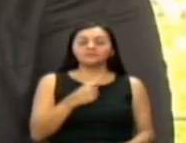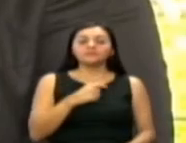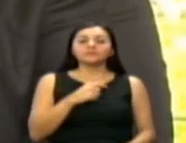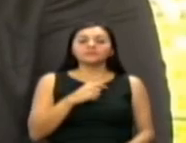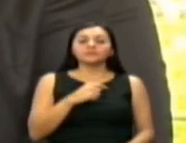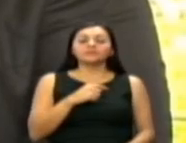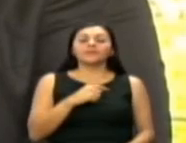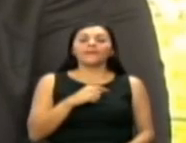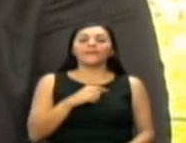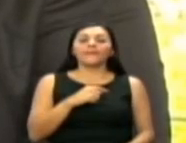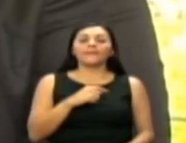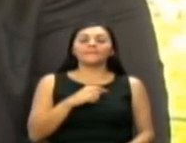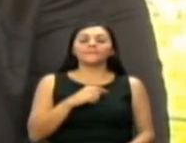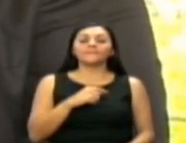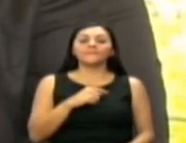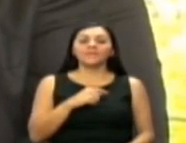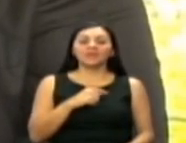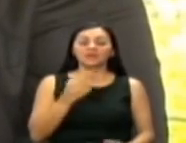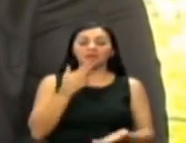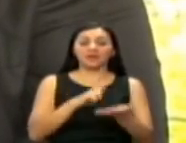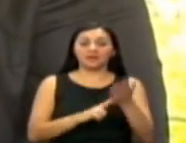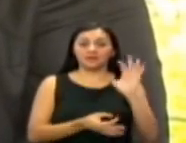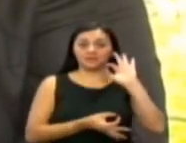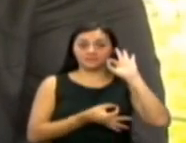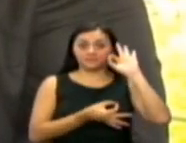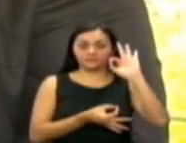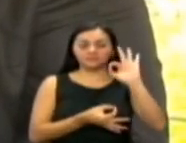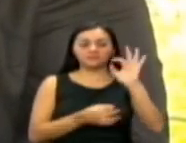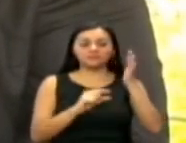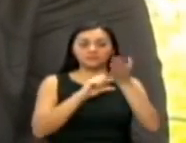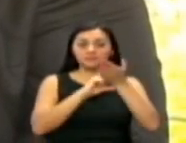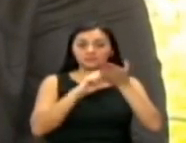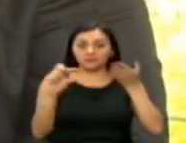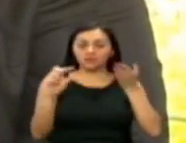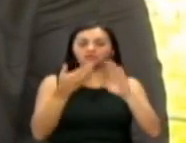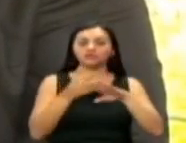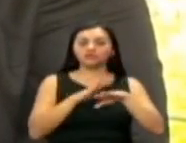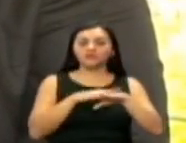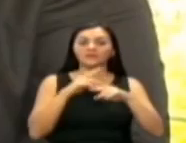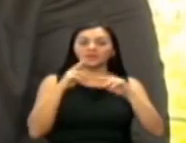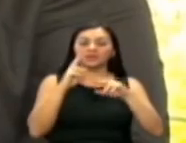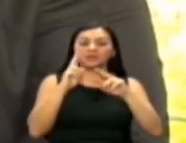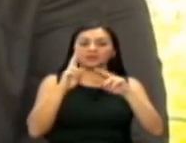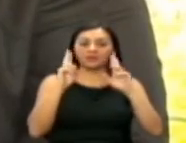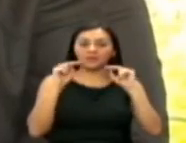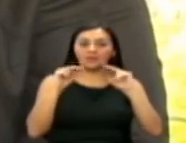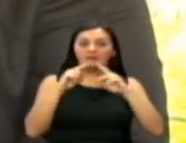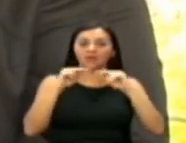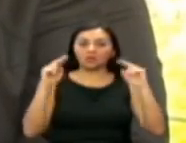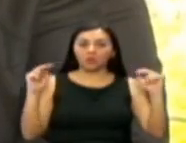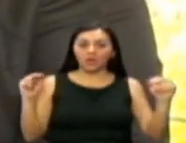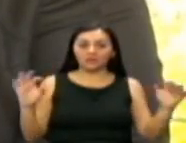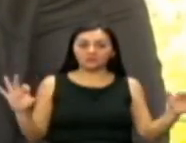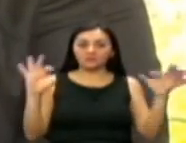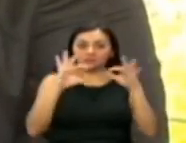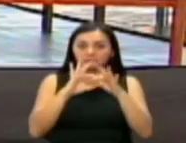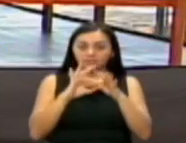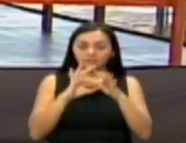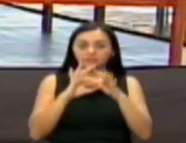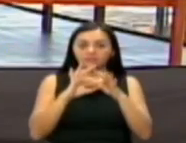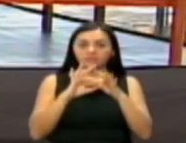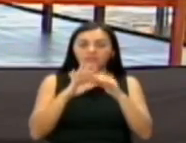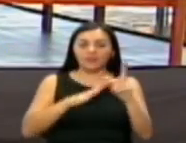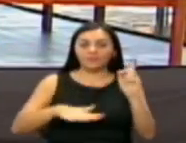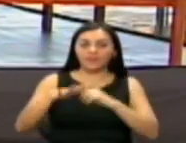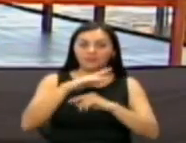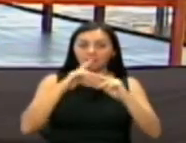emitió Laudato Si, que de alguna manera habla sobre el tema del extractivismo, la necesidad de una correlación más respetuosa entre el ambiente.